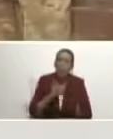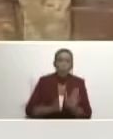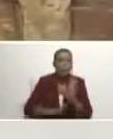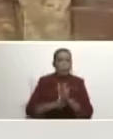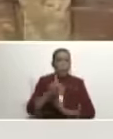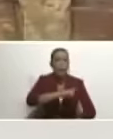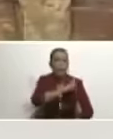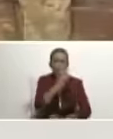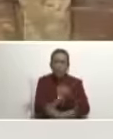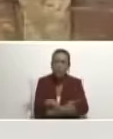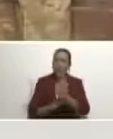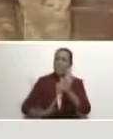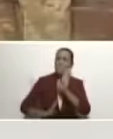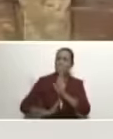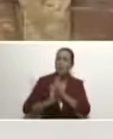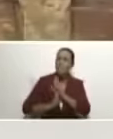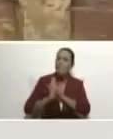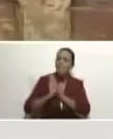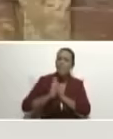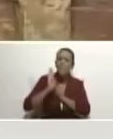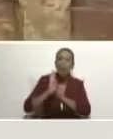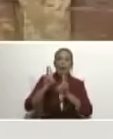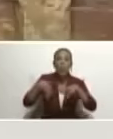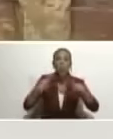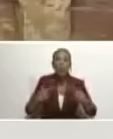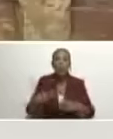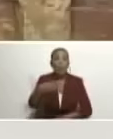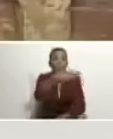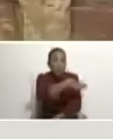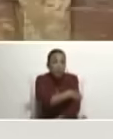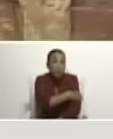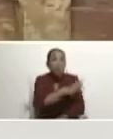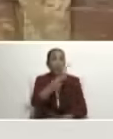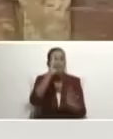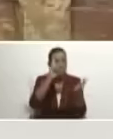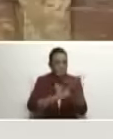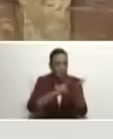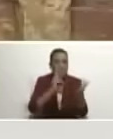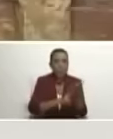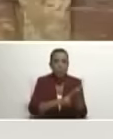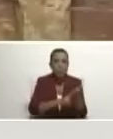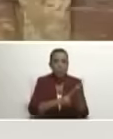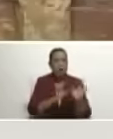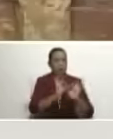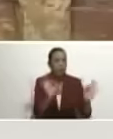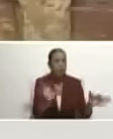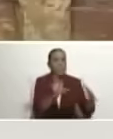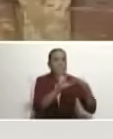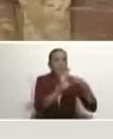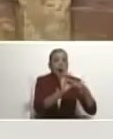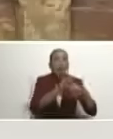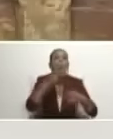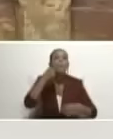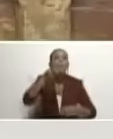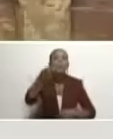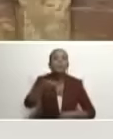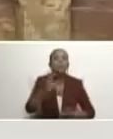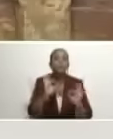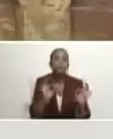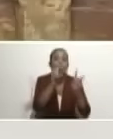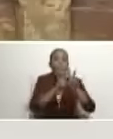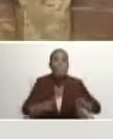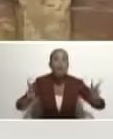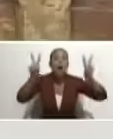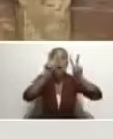mucha fuerza una nueva oposición verdaderamente casada con los